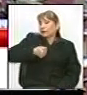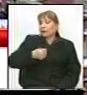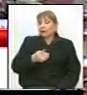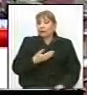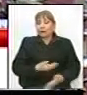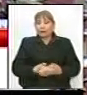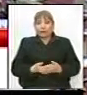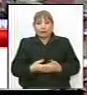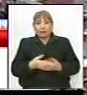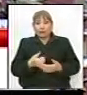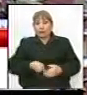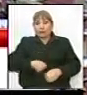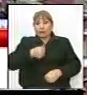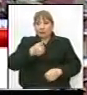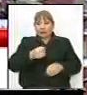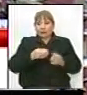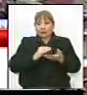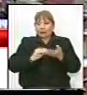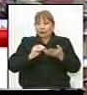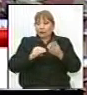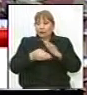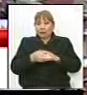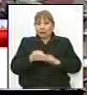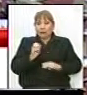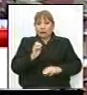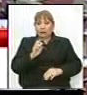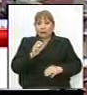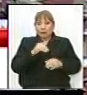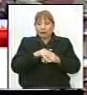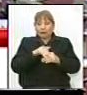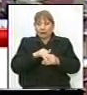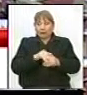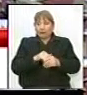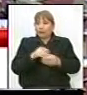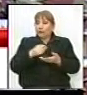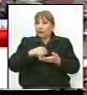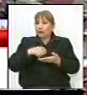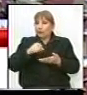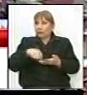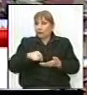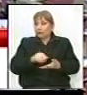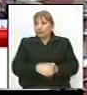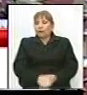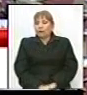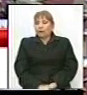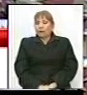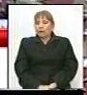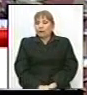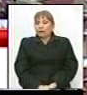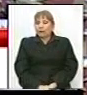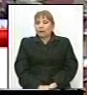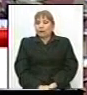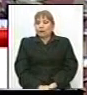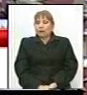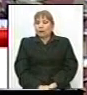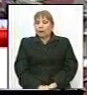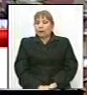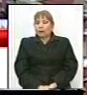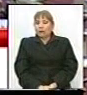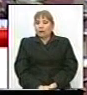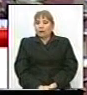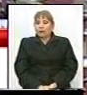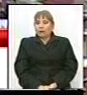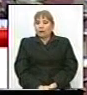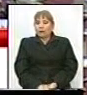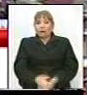operaciones electorales y jefa del área de archivo electoral y verificación de firmas hubiera supuestamente hizo algún